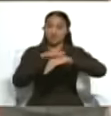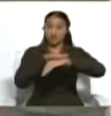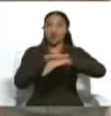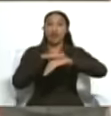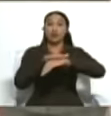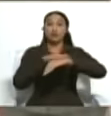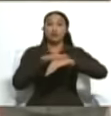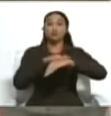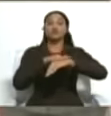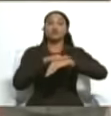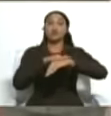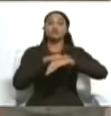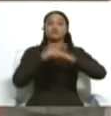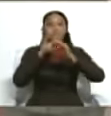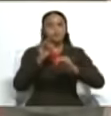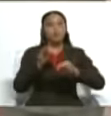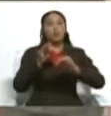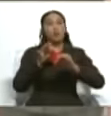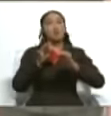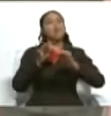educadora por excelencia.